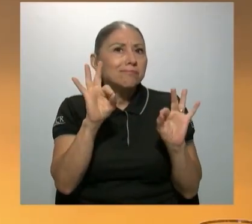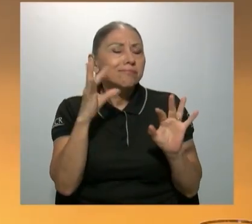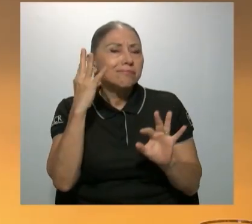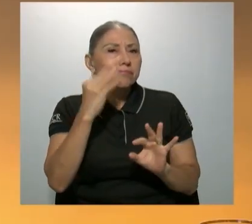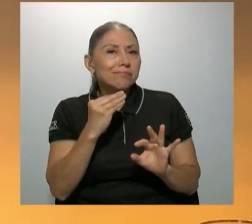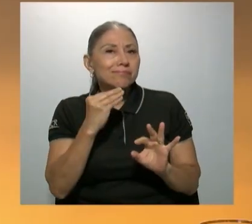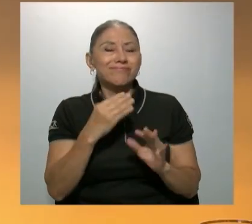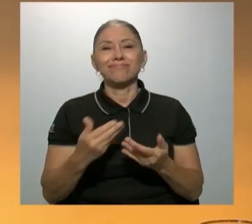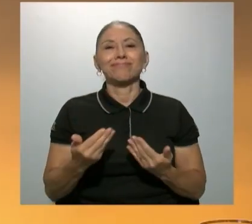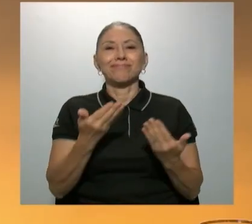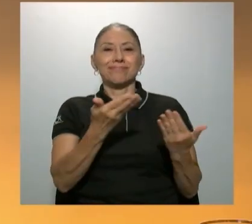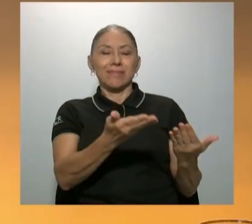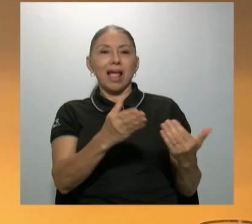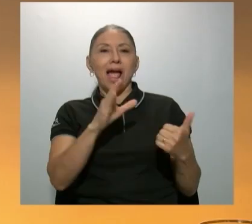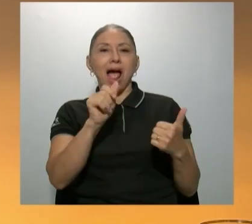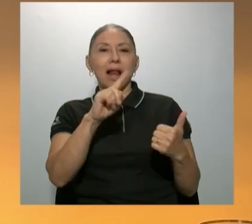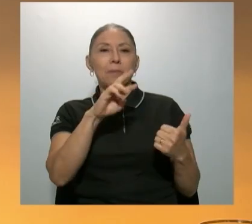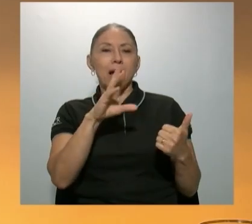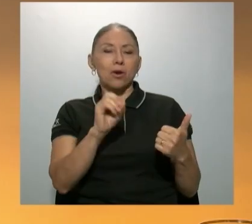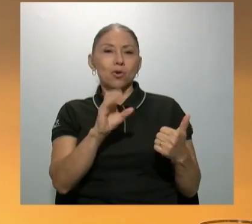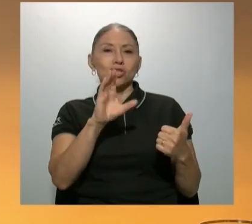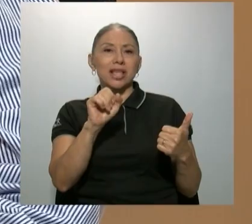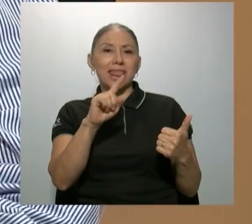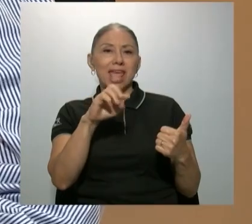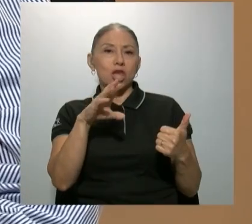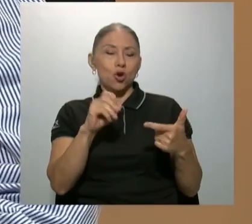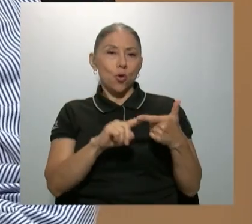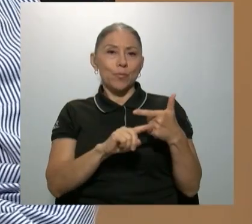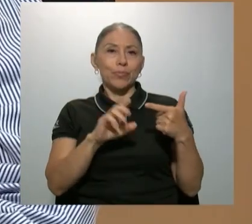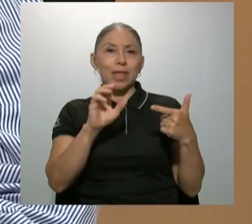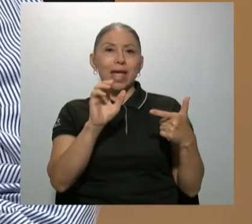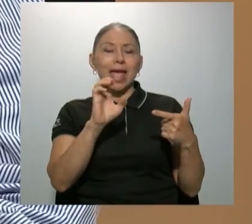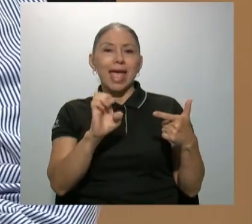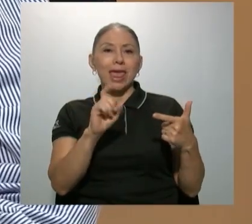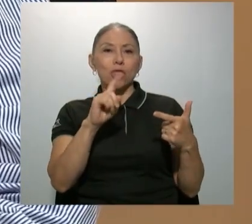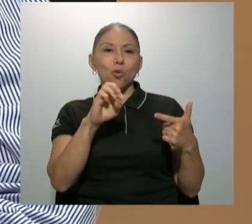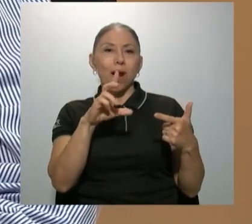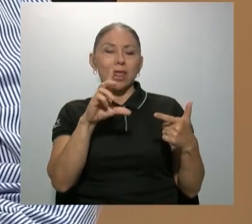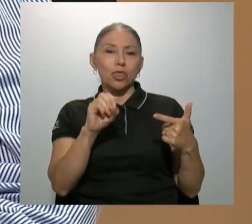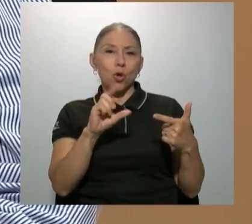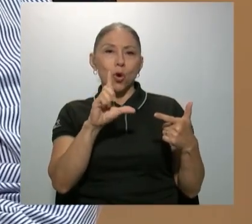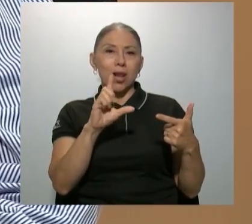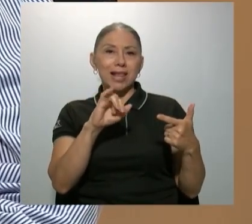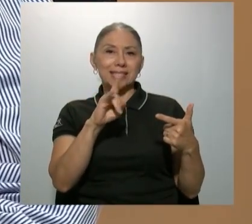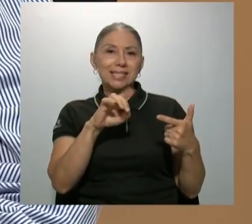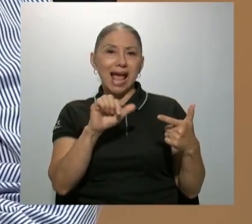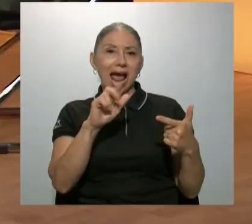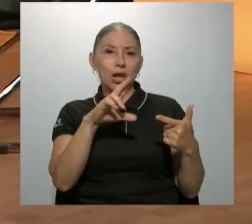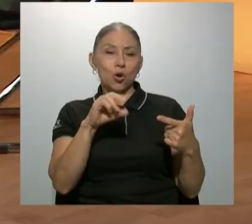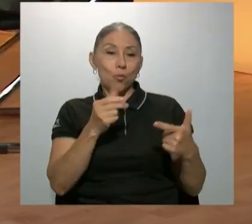don Álvaro Cedeño y don Eduardo Lizano, y vamos a hablar de alguien